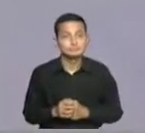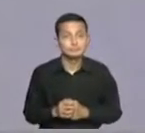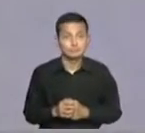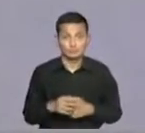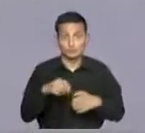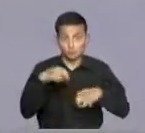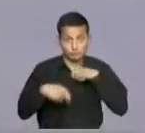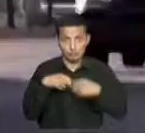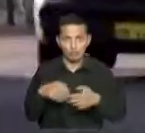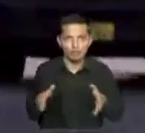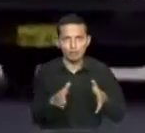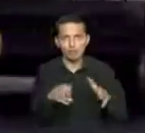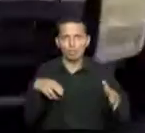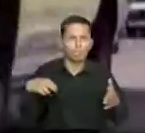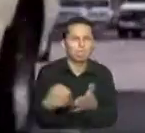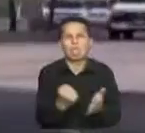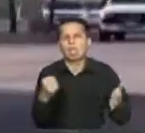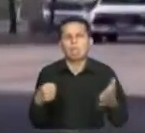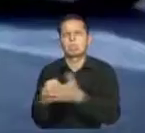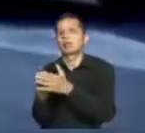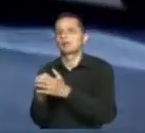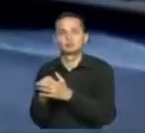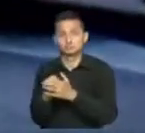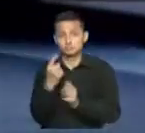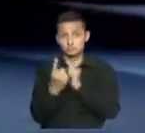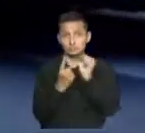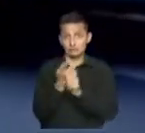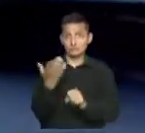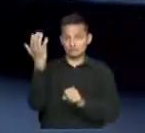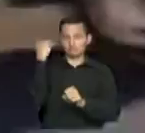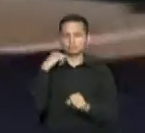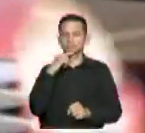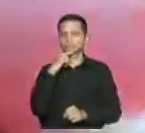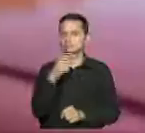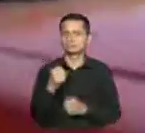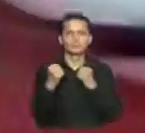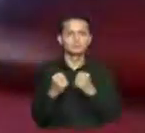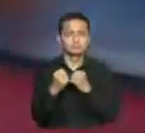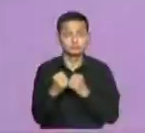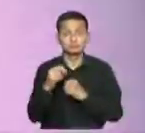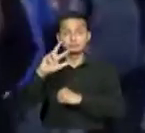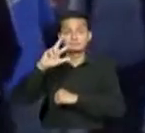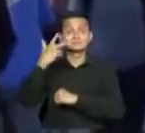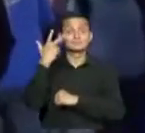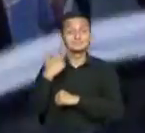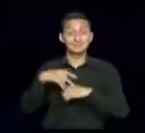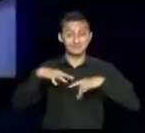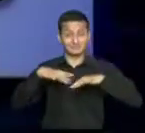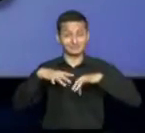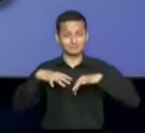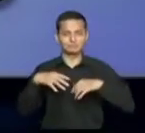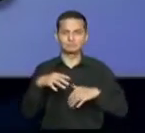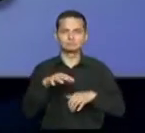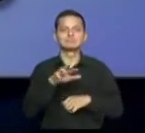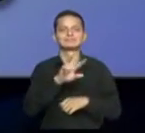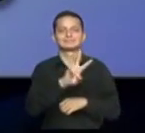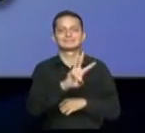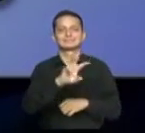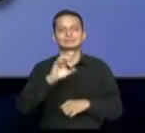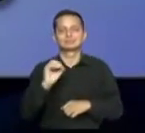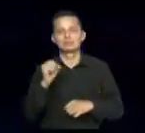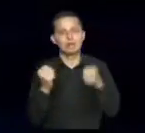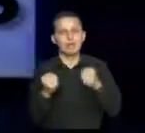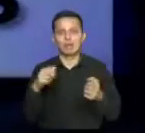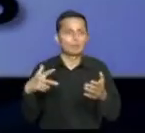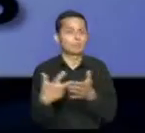incidentes en las vías disminuyeron con respecto al año pasado. Durante los 3 días de vacaciones se registraron 60 siniestros de